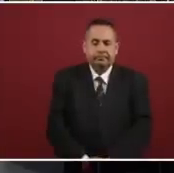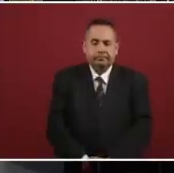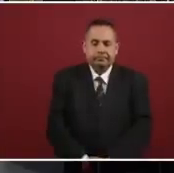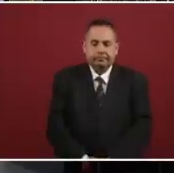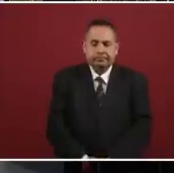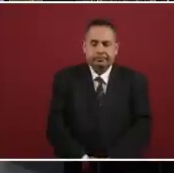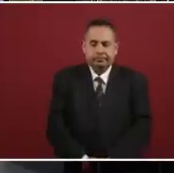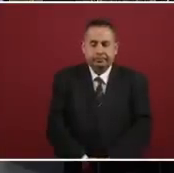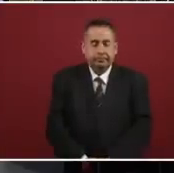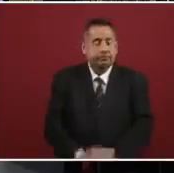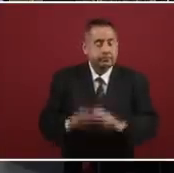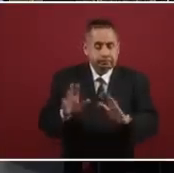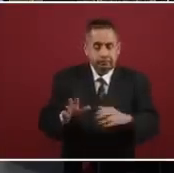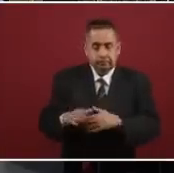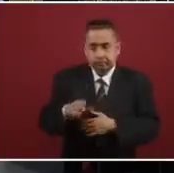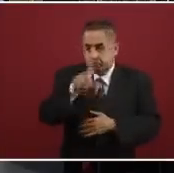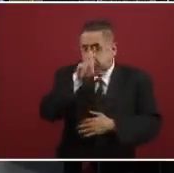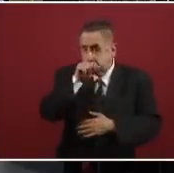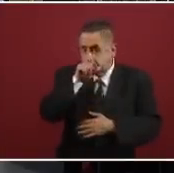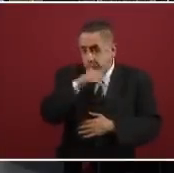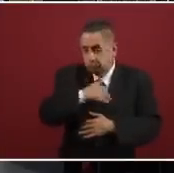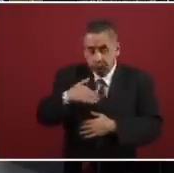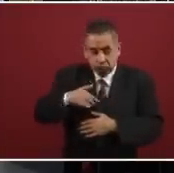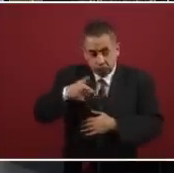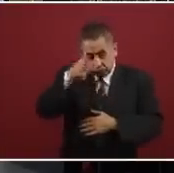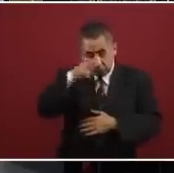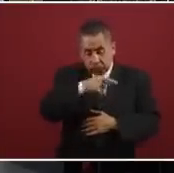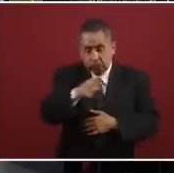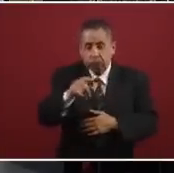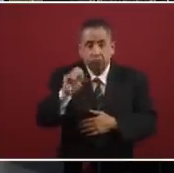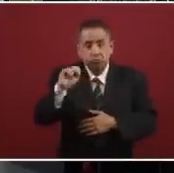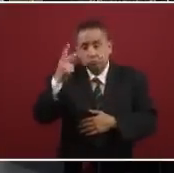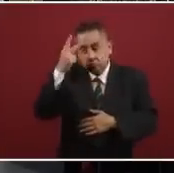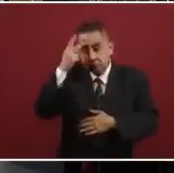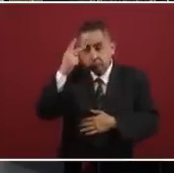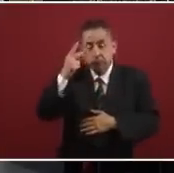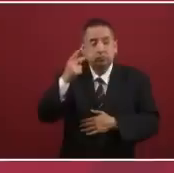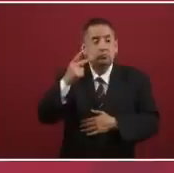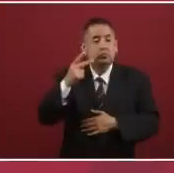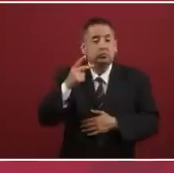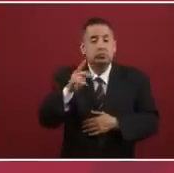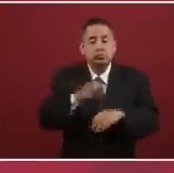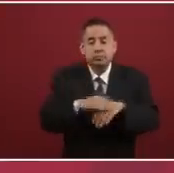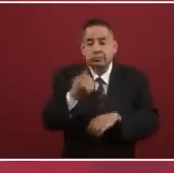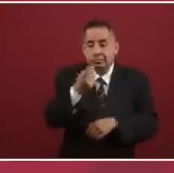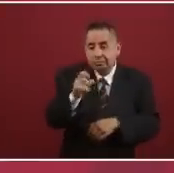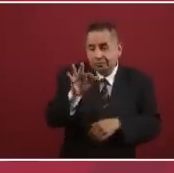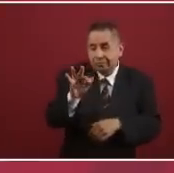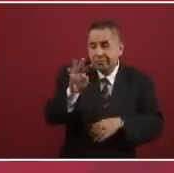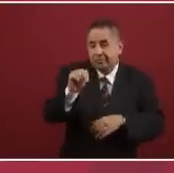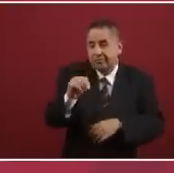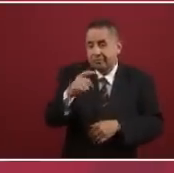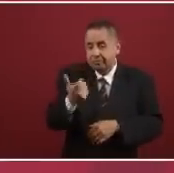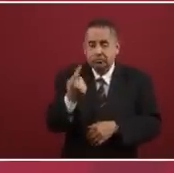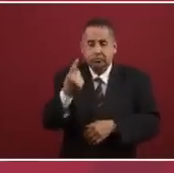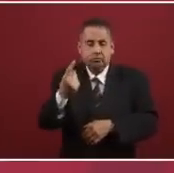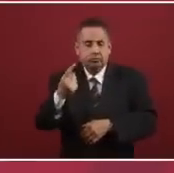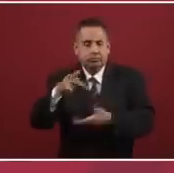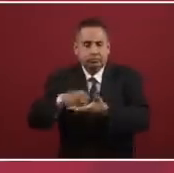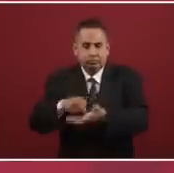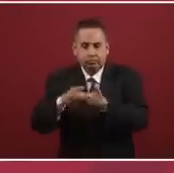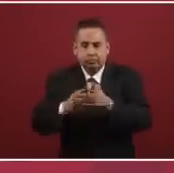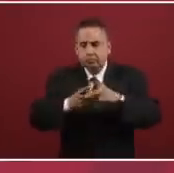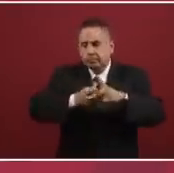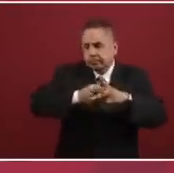en 100 pesos. Más 110. No, bueno, la pechuga de pollo la encontramos en San Luis Potosí en 149 pesos el kilo. Por eso hablamos